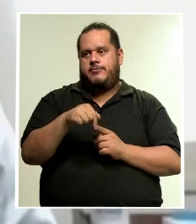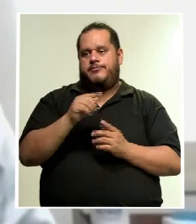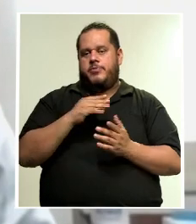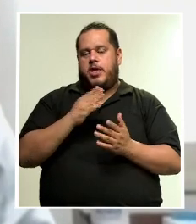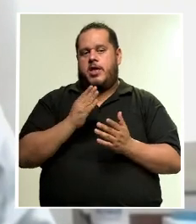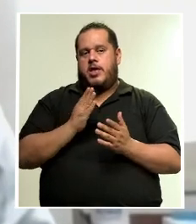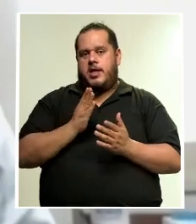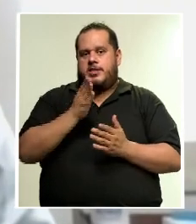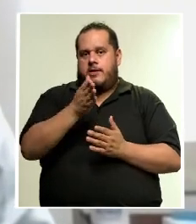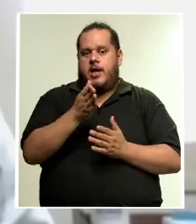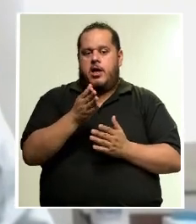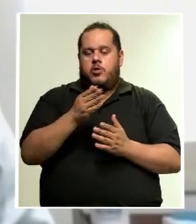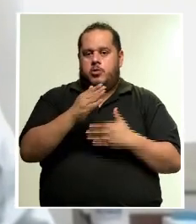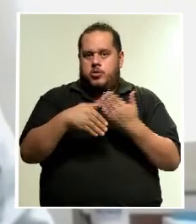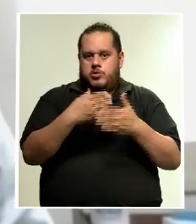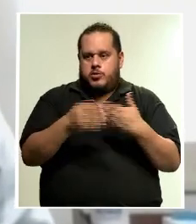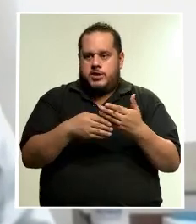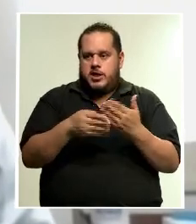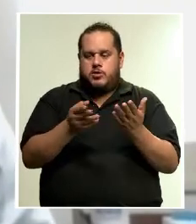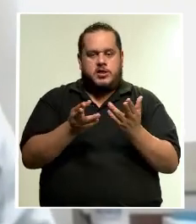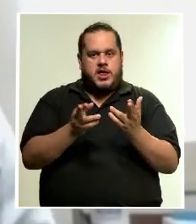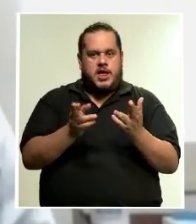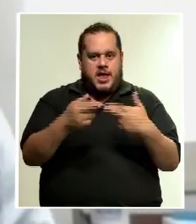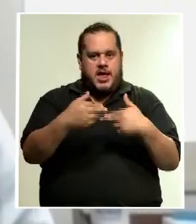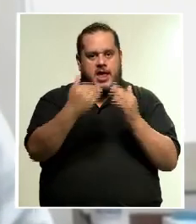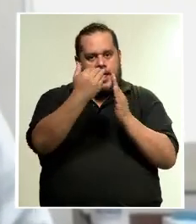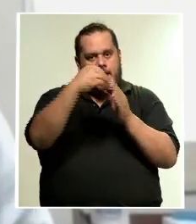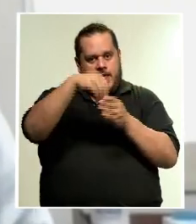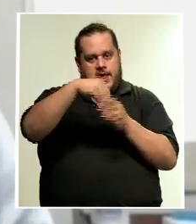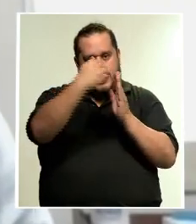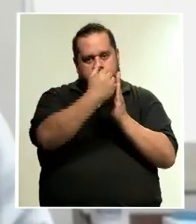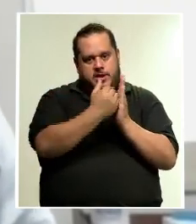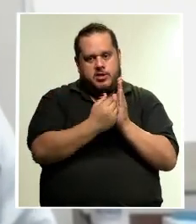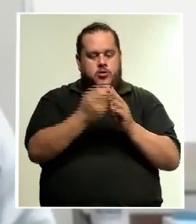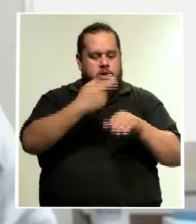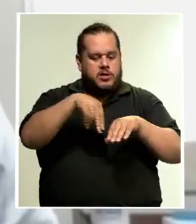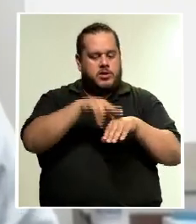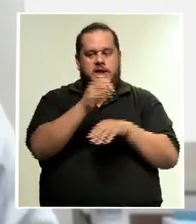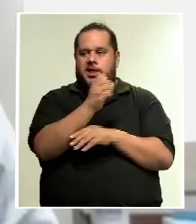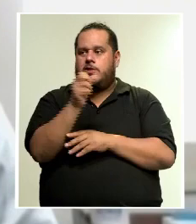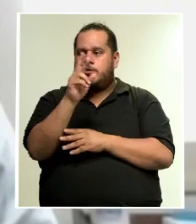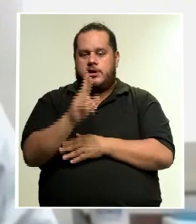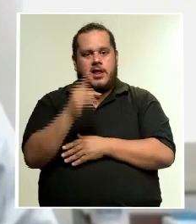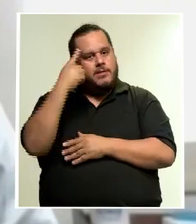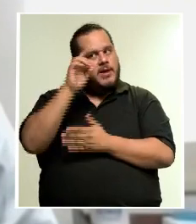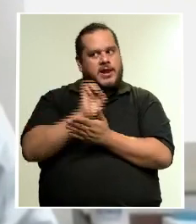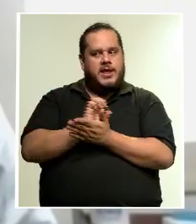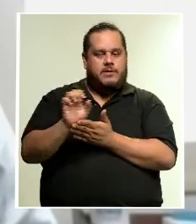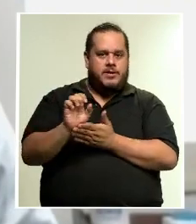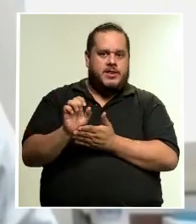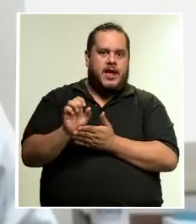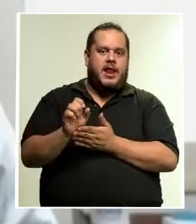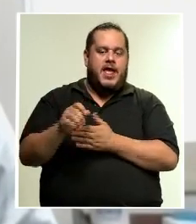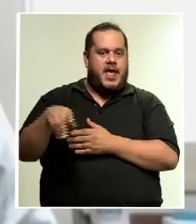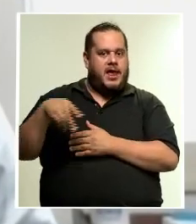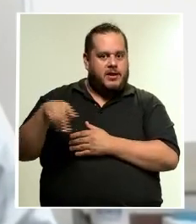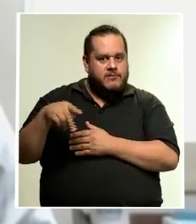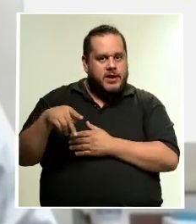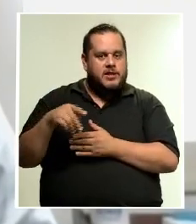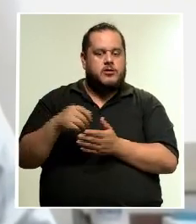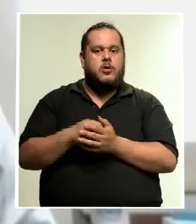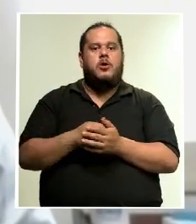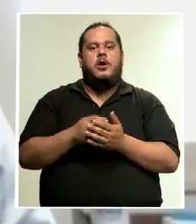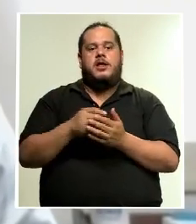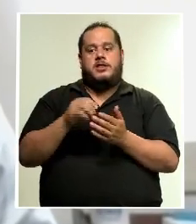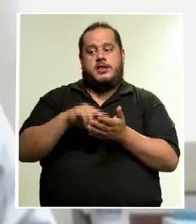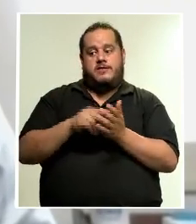los procesos de registro, evidentemente en coordinación con la institucionalidad costarricense, para evitar el riesgo de petridia, es decir, que esta persona menor de edad